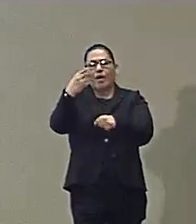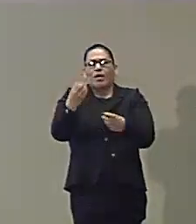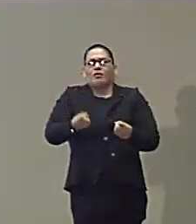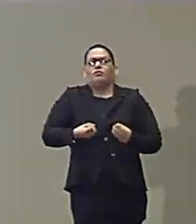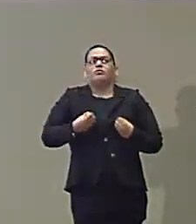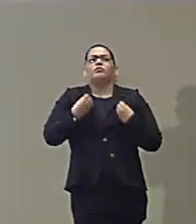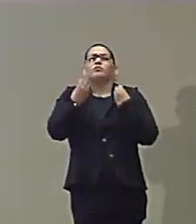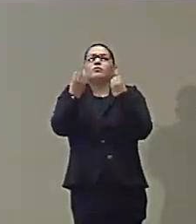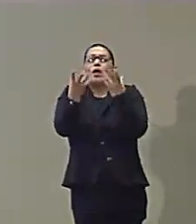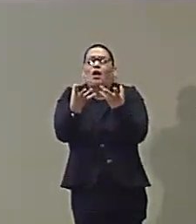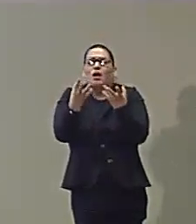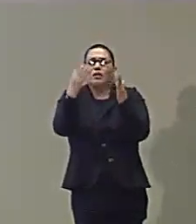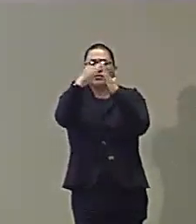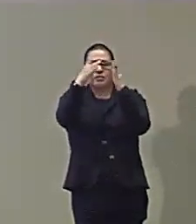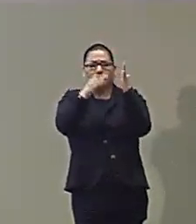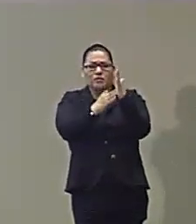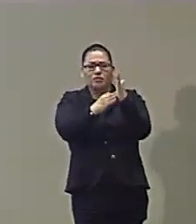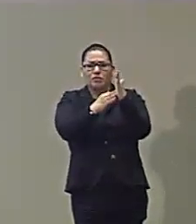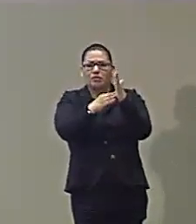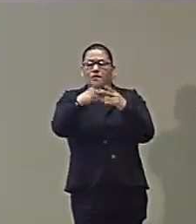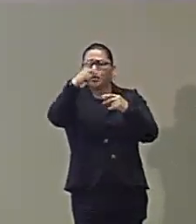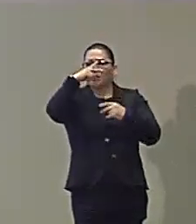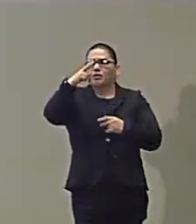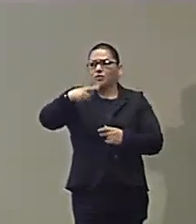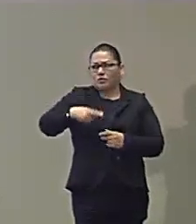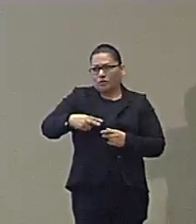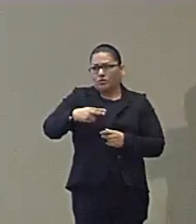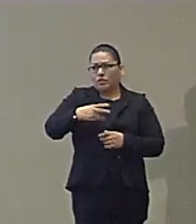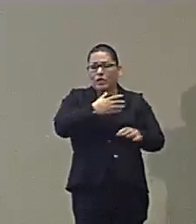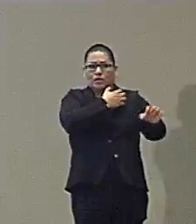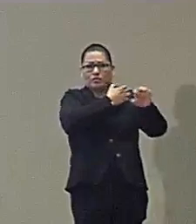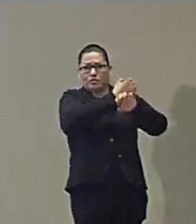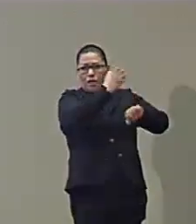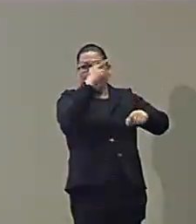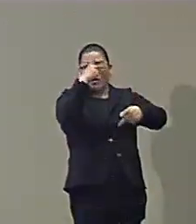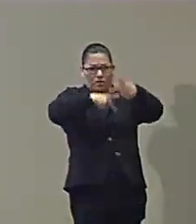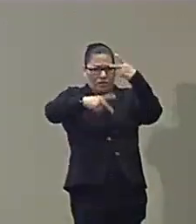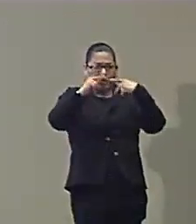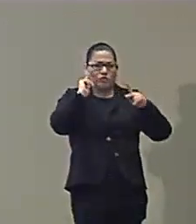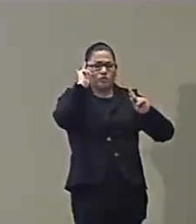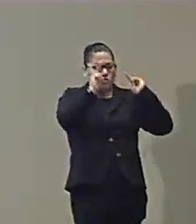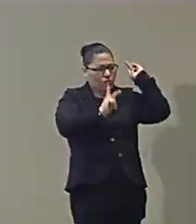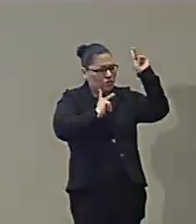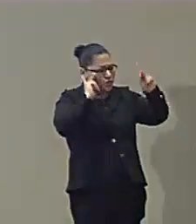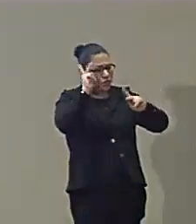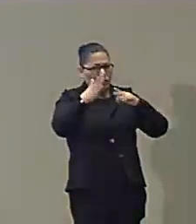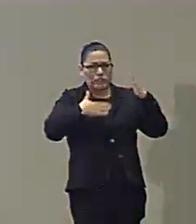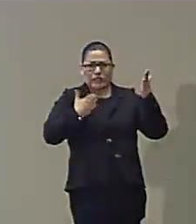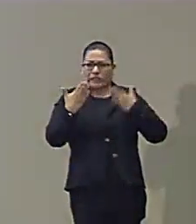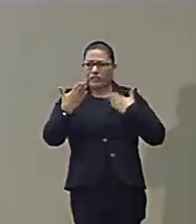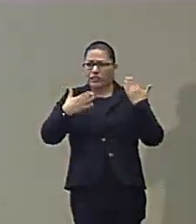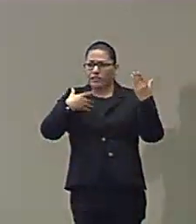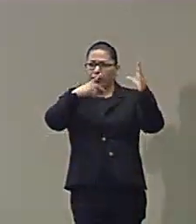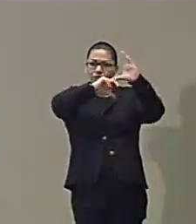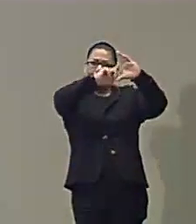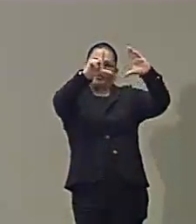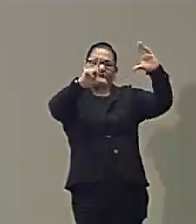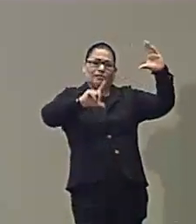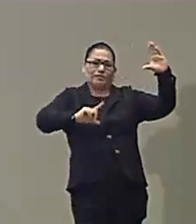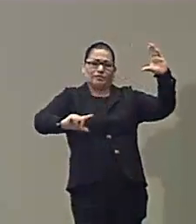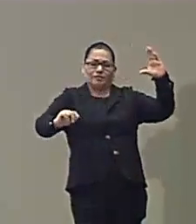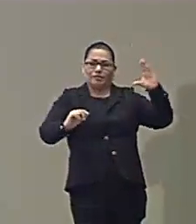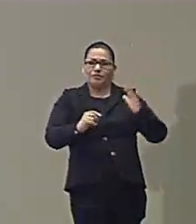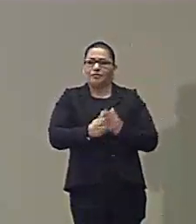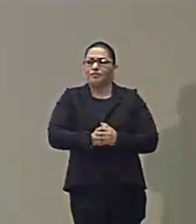de mexicanos y extranjeros que nos visitan disfruten de la riqueza cultural de nuestro país